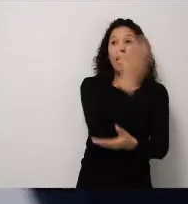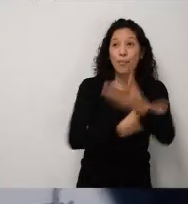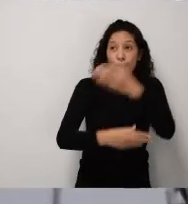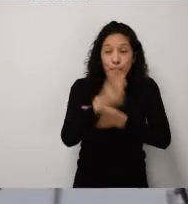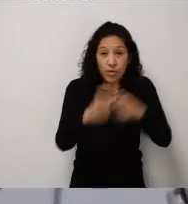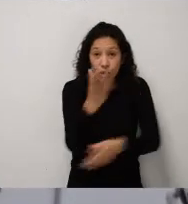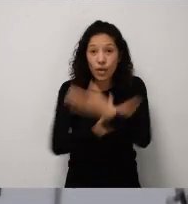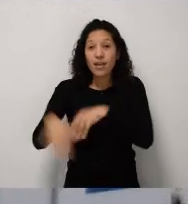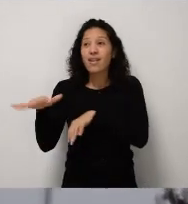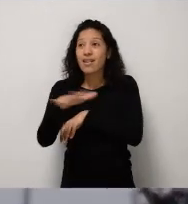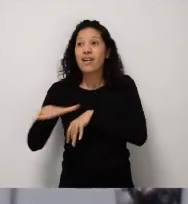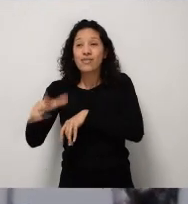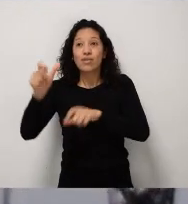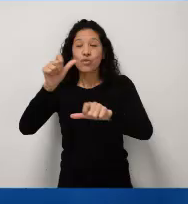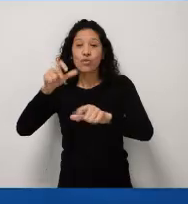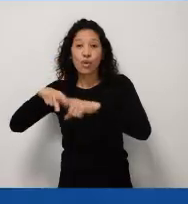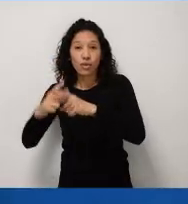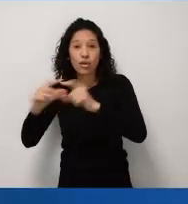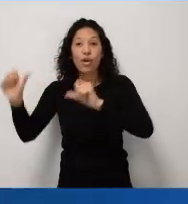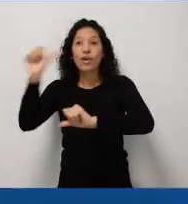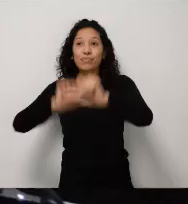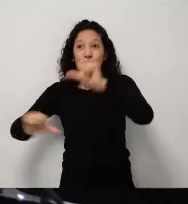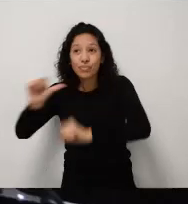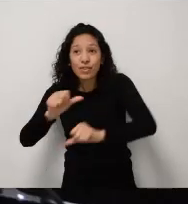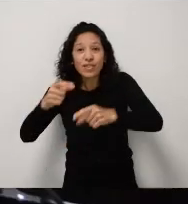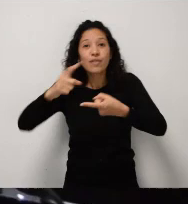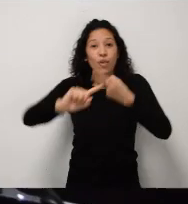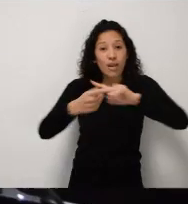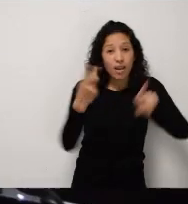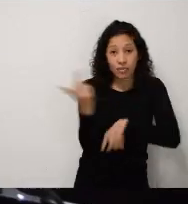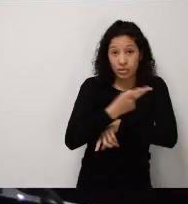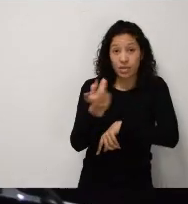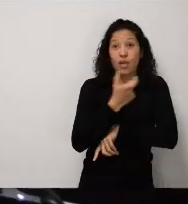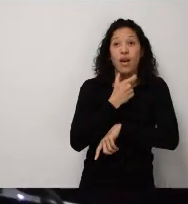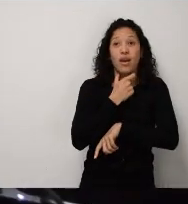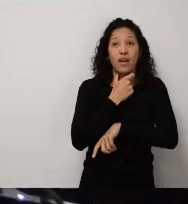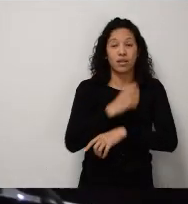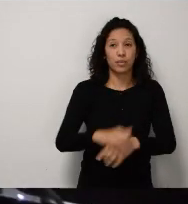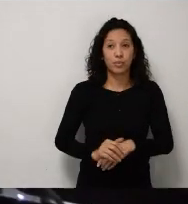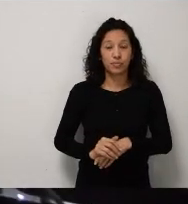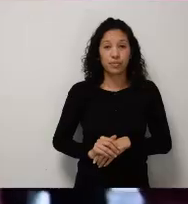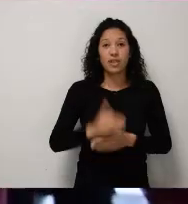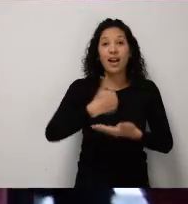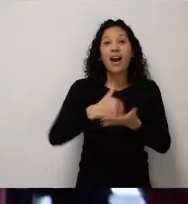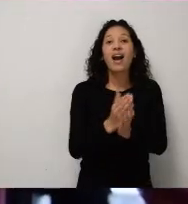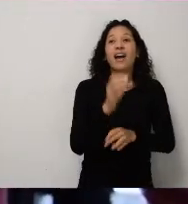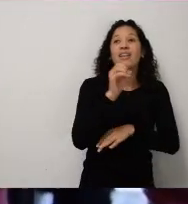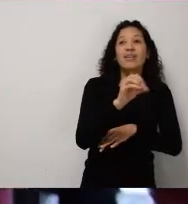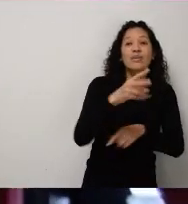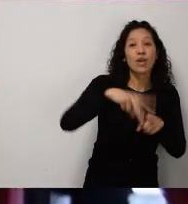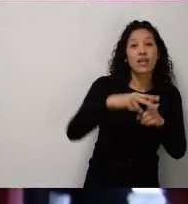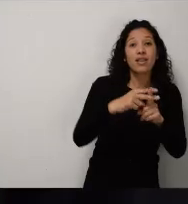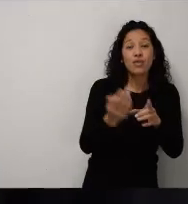intentando vincular a las personas con discapacidad, al colectivo, con el sector científico-tecnológico. Este espacio